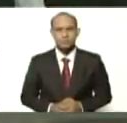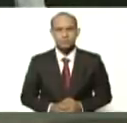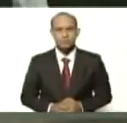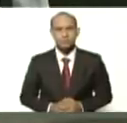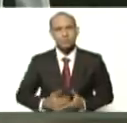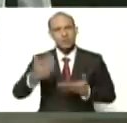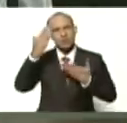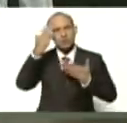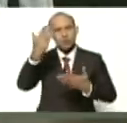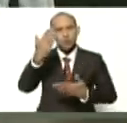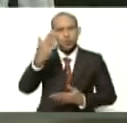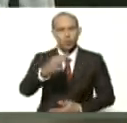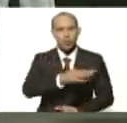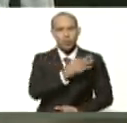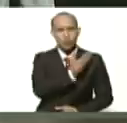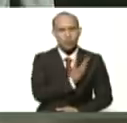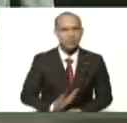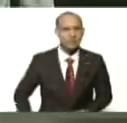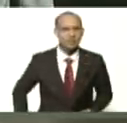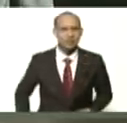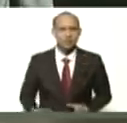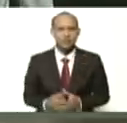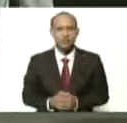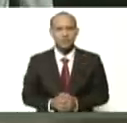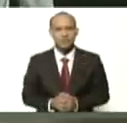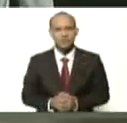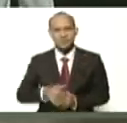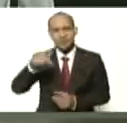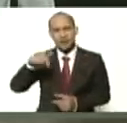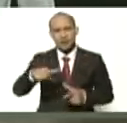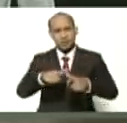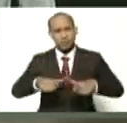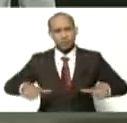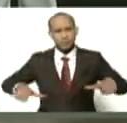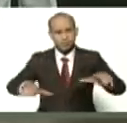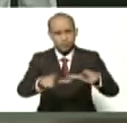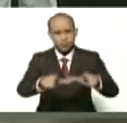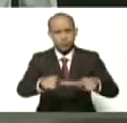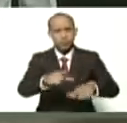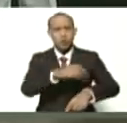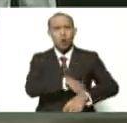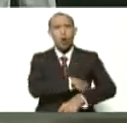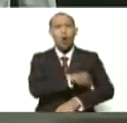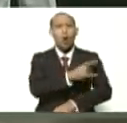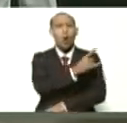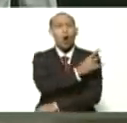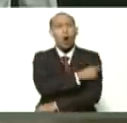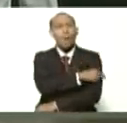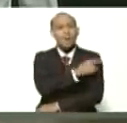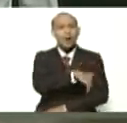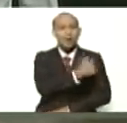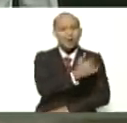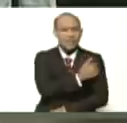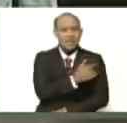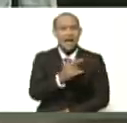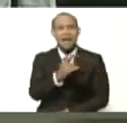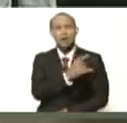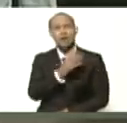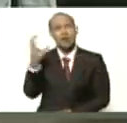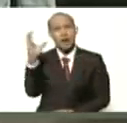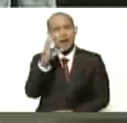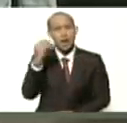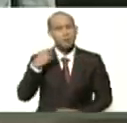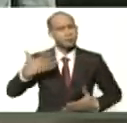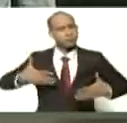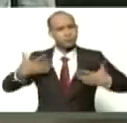saludo presidente desde aquí desde las instalaciones del hospital universitario de caracas muy contento y